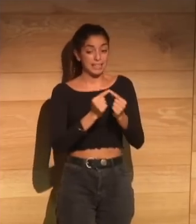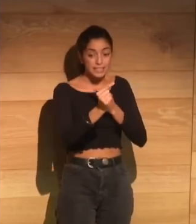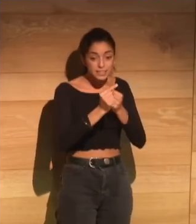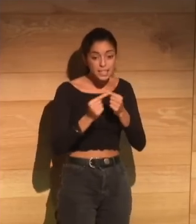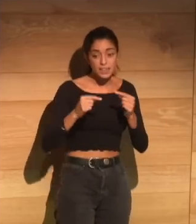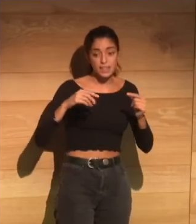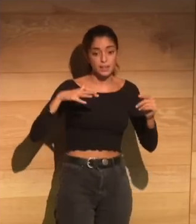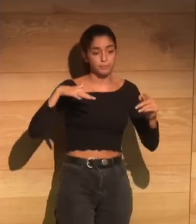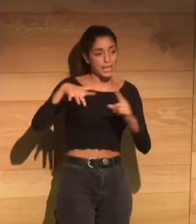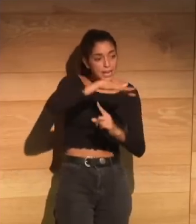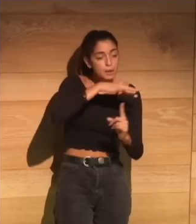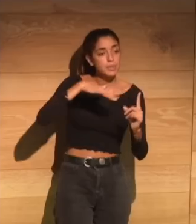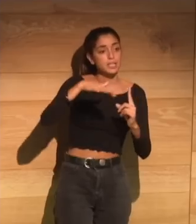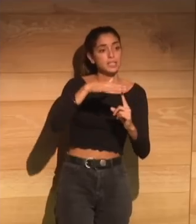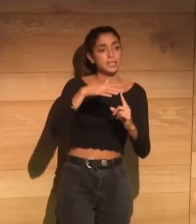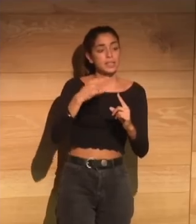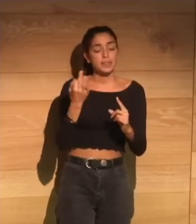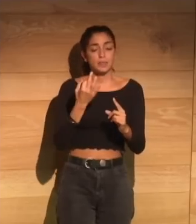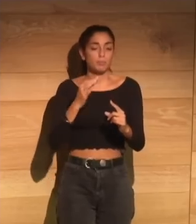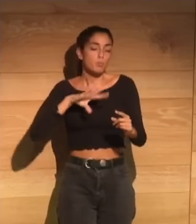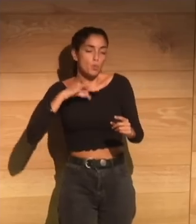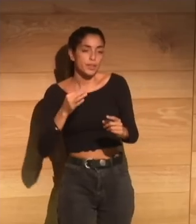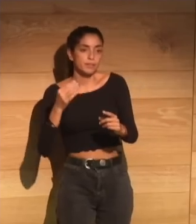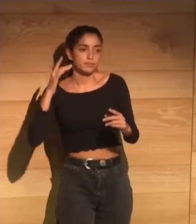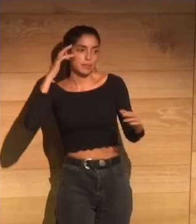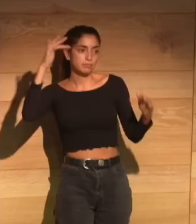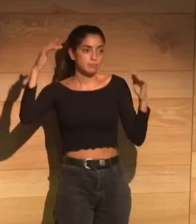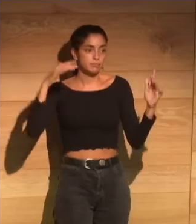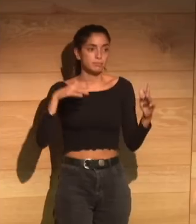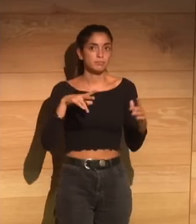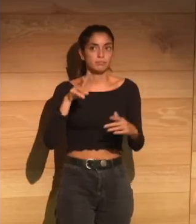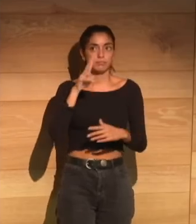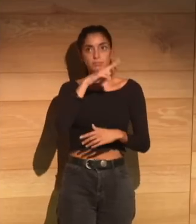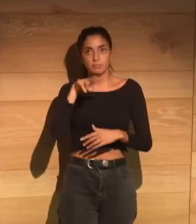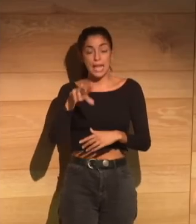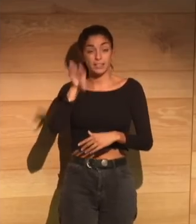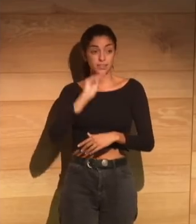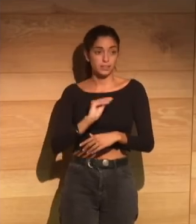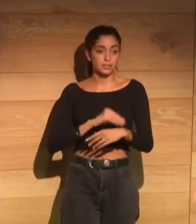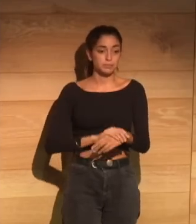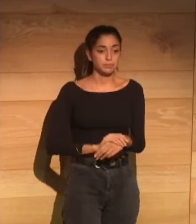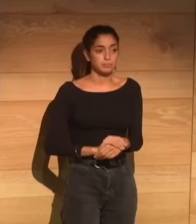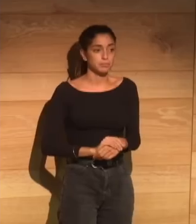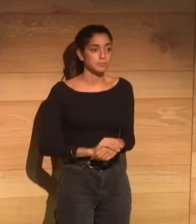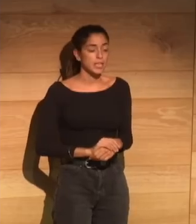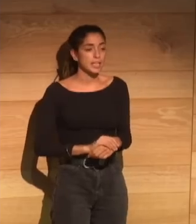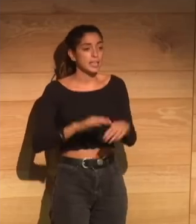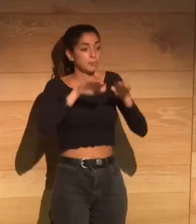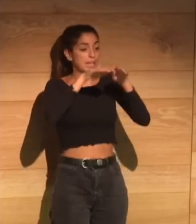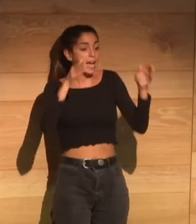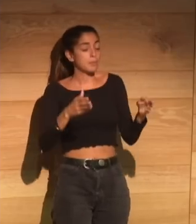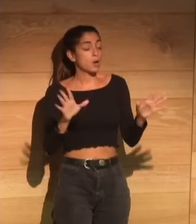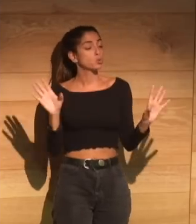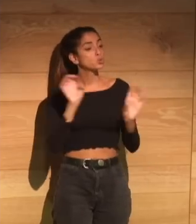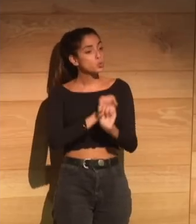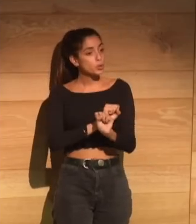Es capaz de hacerte sentir el aire de la sala. Pero, en fin, ese es otro tema. Pero hablábamos de la cámara oscura. Eso una, es.